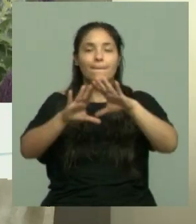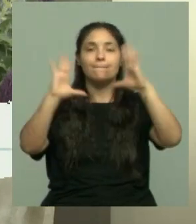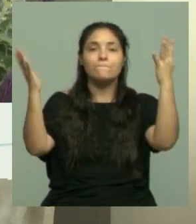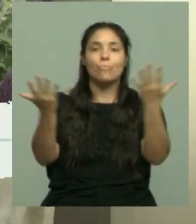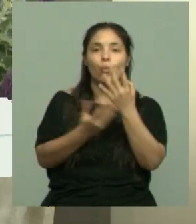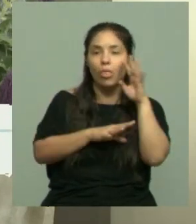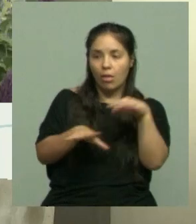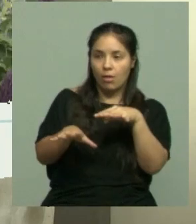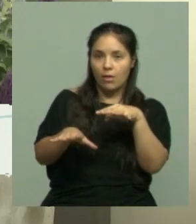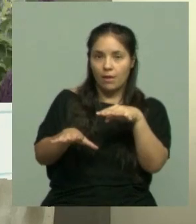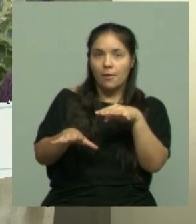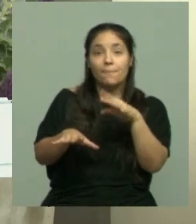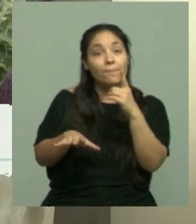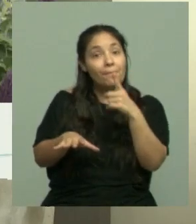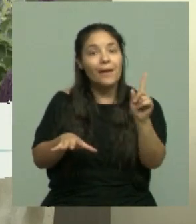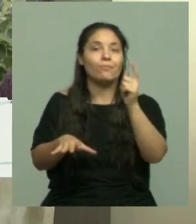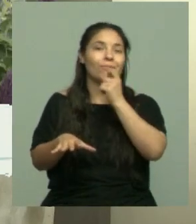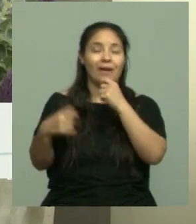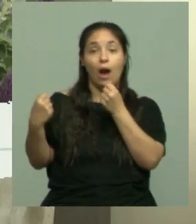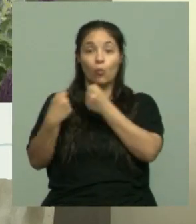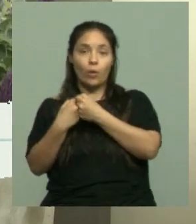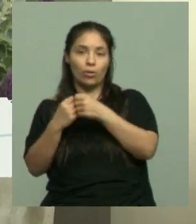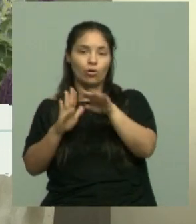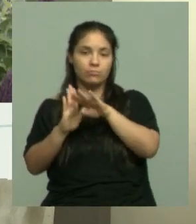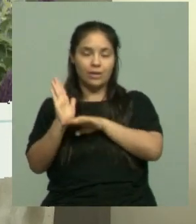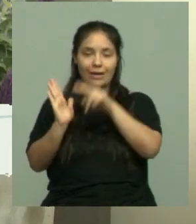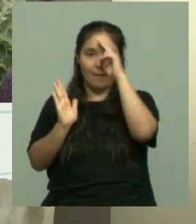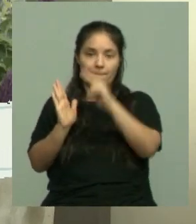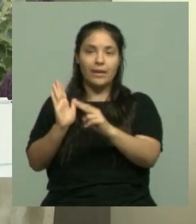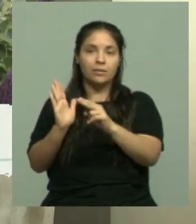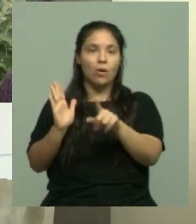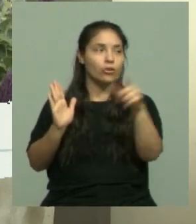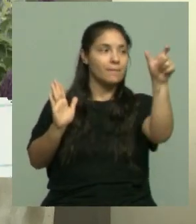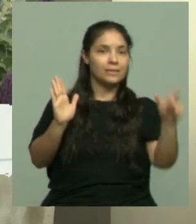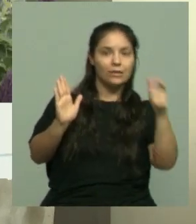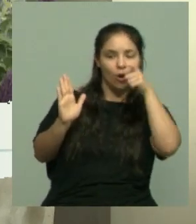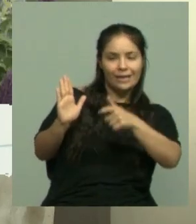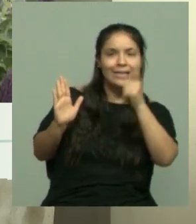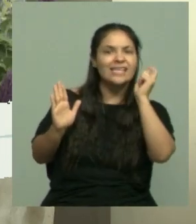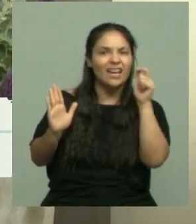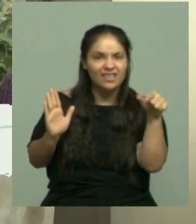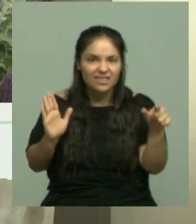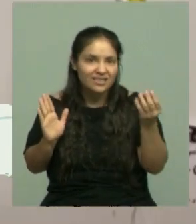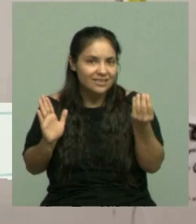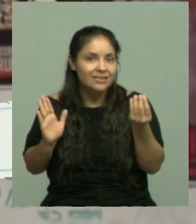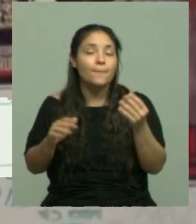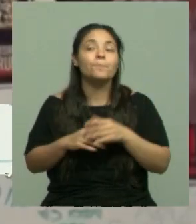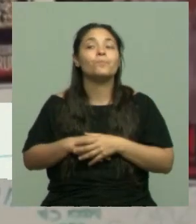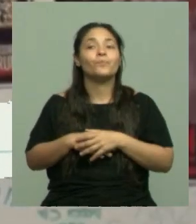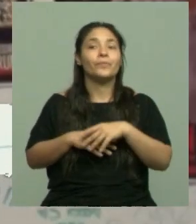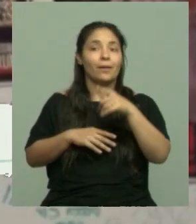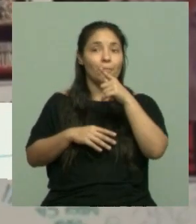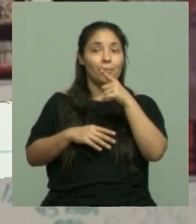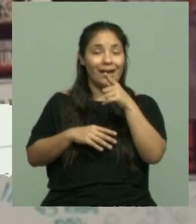pero ¿quiénes van a ser los que van a garantizar que esto se cumpla? Bien, principalmente entiendo que para que esto se